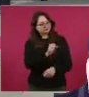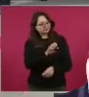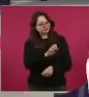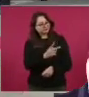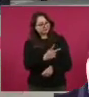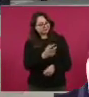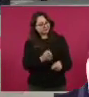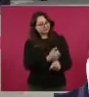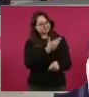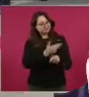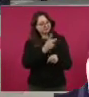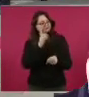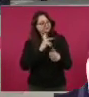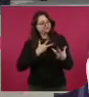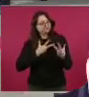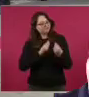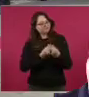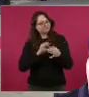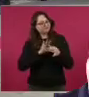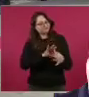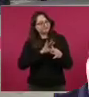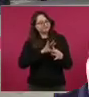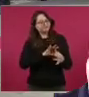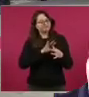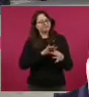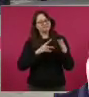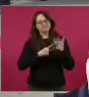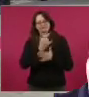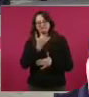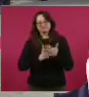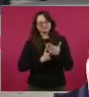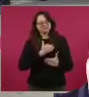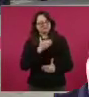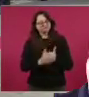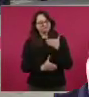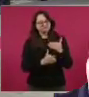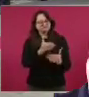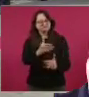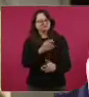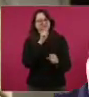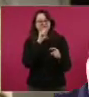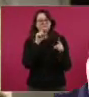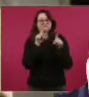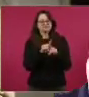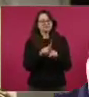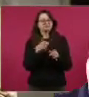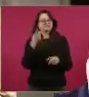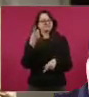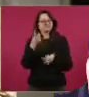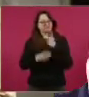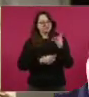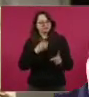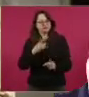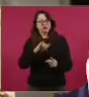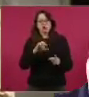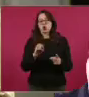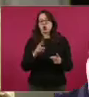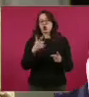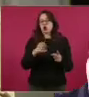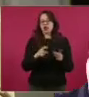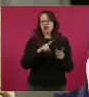sido acompañante de cada paso que damos, y también a los deportistas, a Jorge y a Román, que han